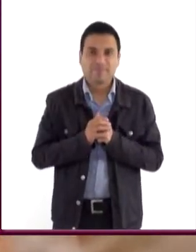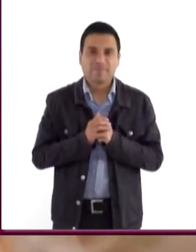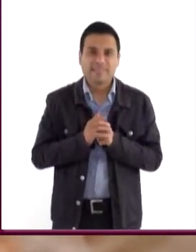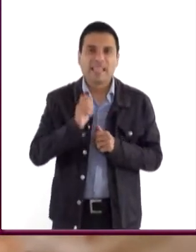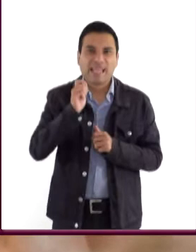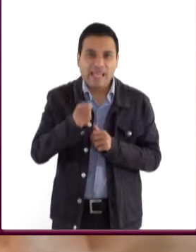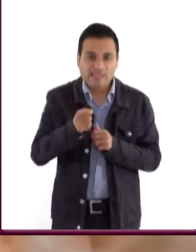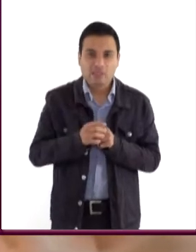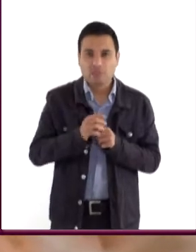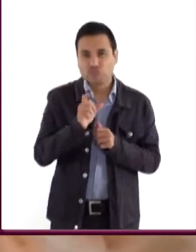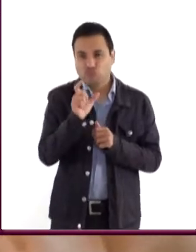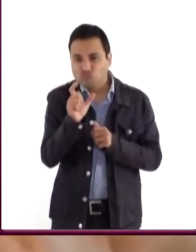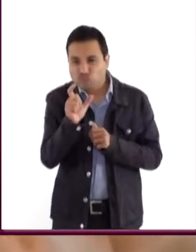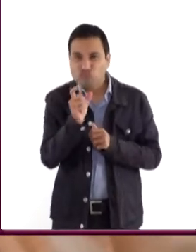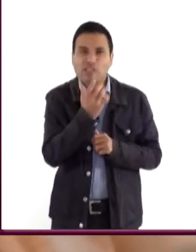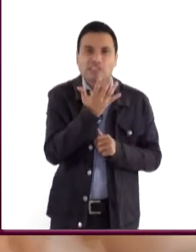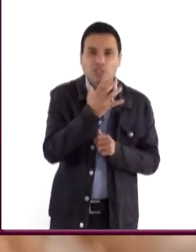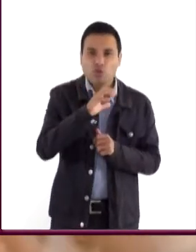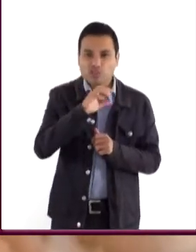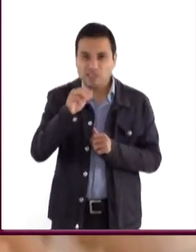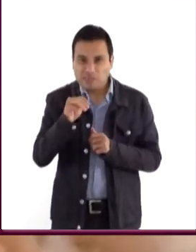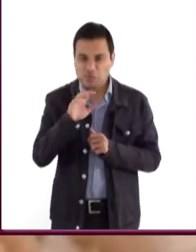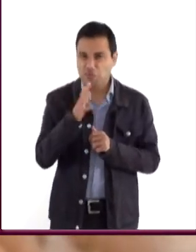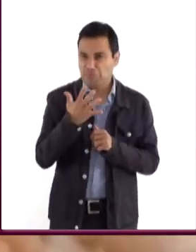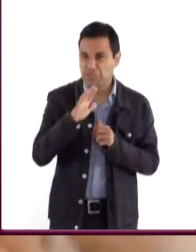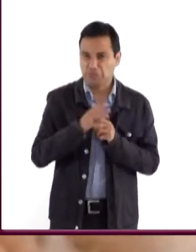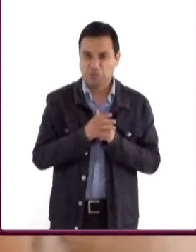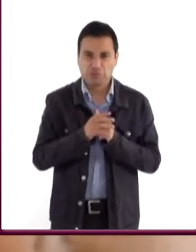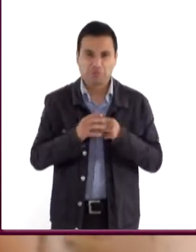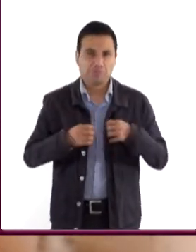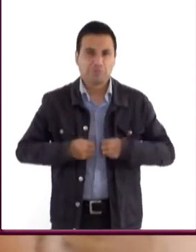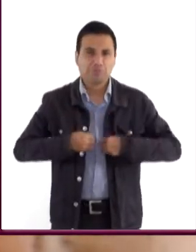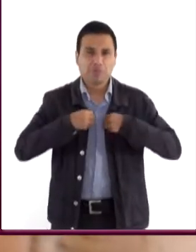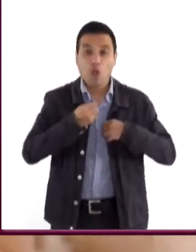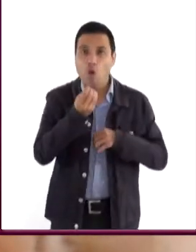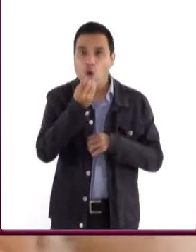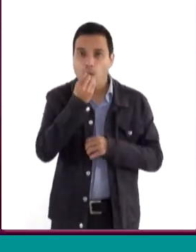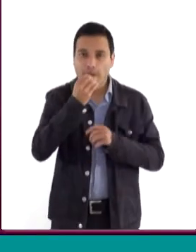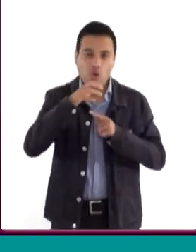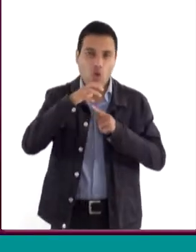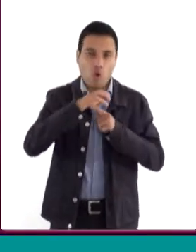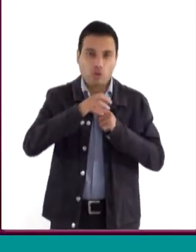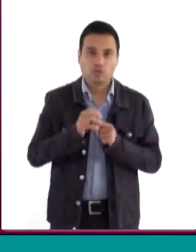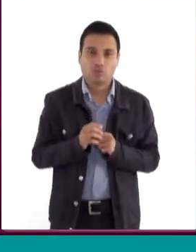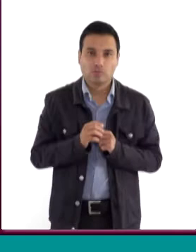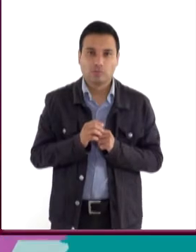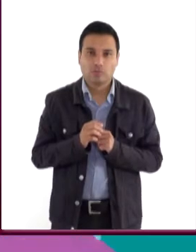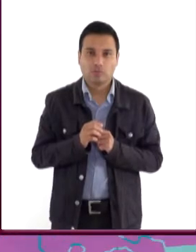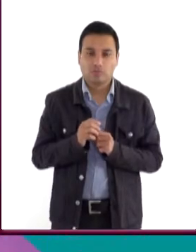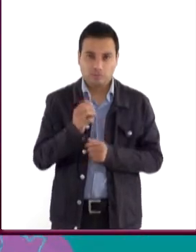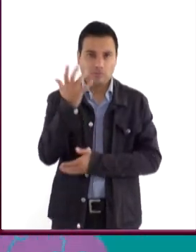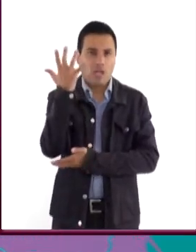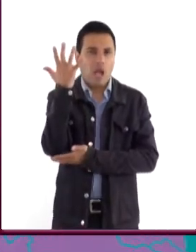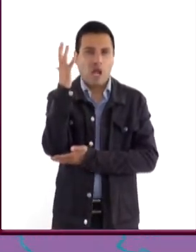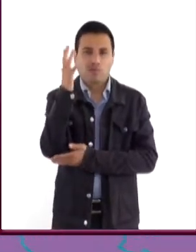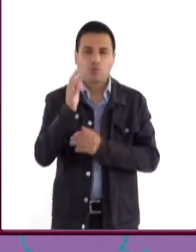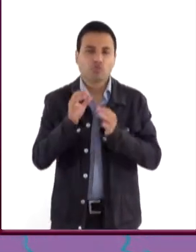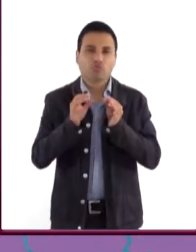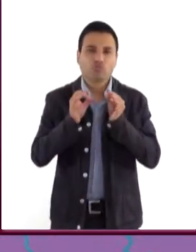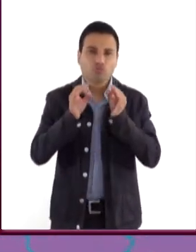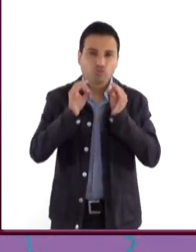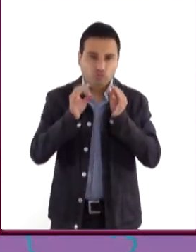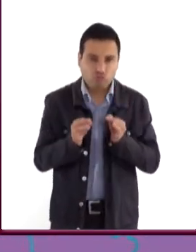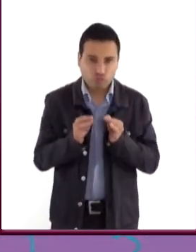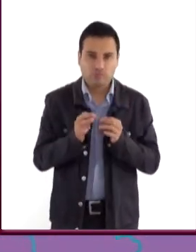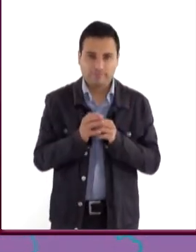es un insecto de unos 5 centímetros de longitud que vive alimentándose de hongos en los troncos de los árboles de la costa este